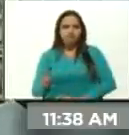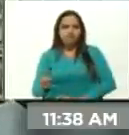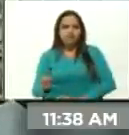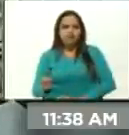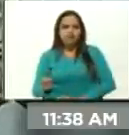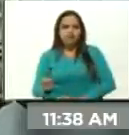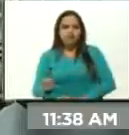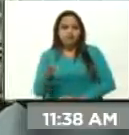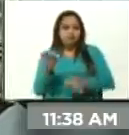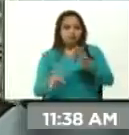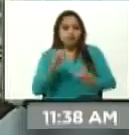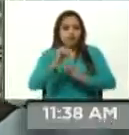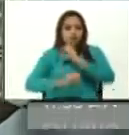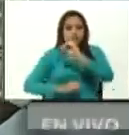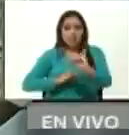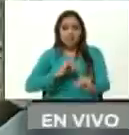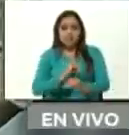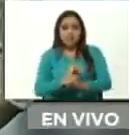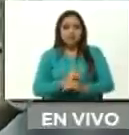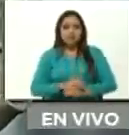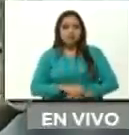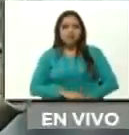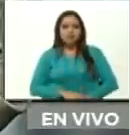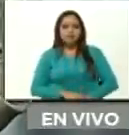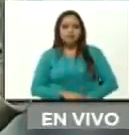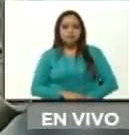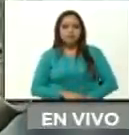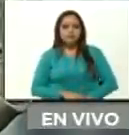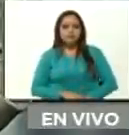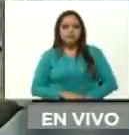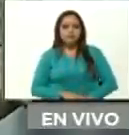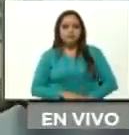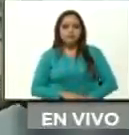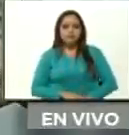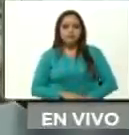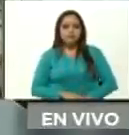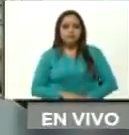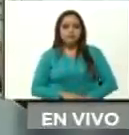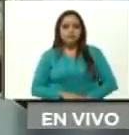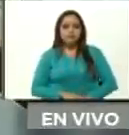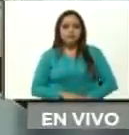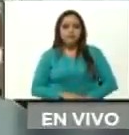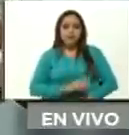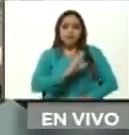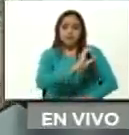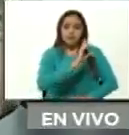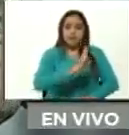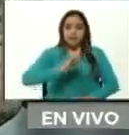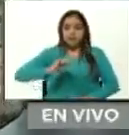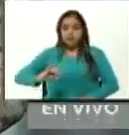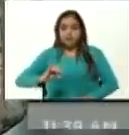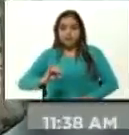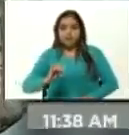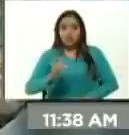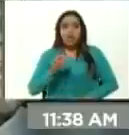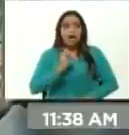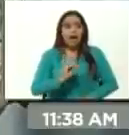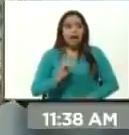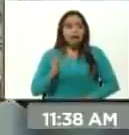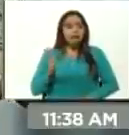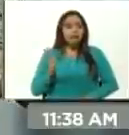instancia judicial de la Corte Penal Internacional, la CPI, le dio como